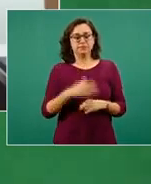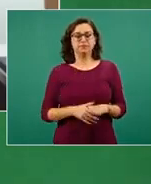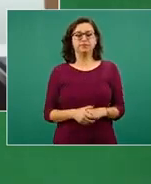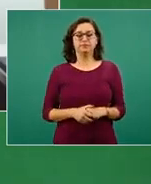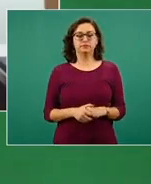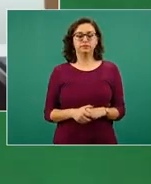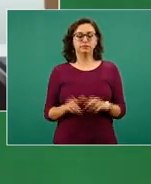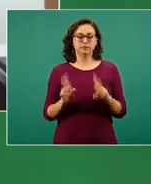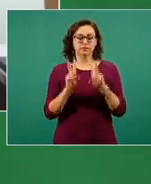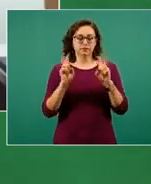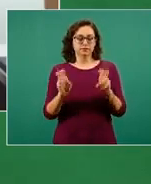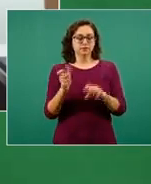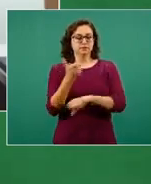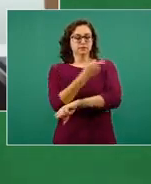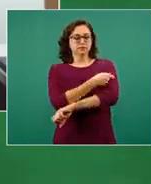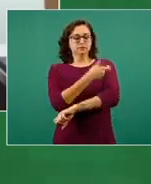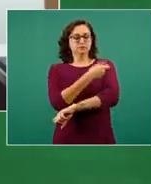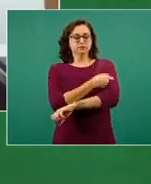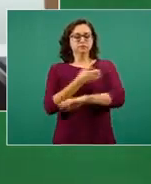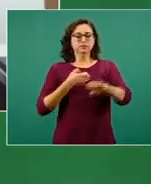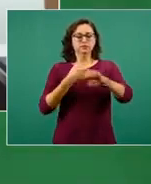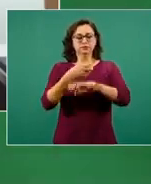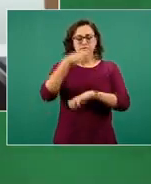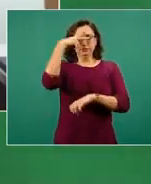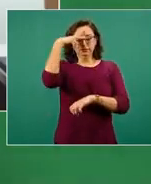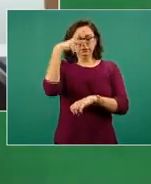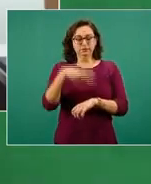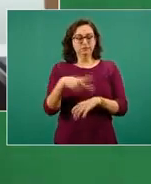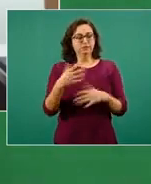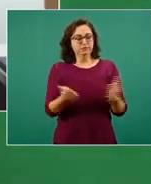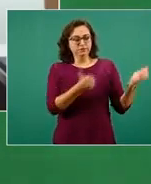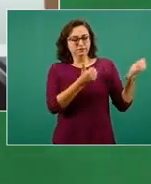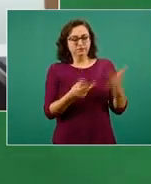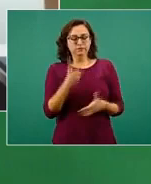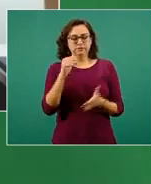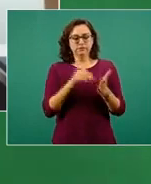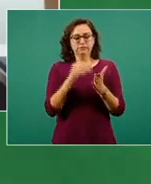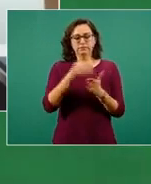cuestión de vacunación, el Estado de México ha recibido